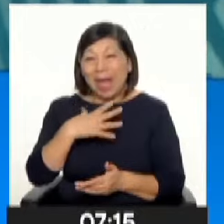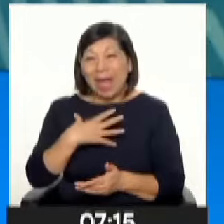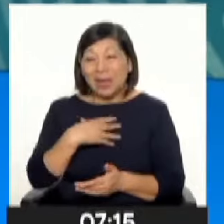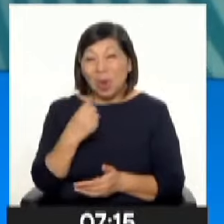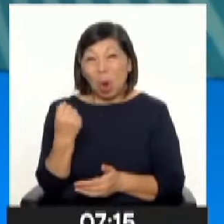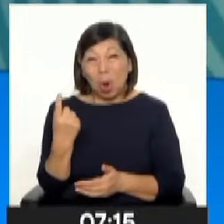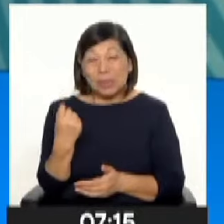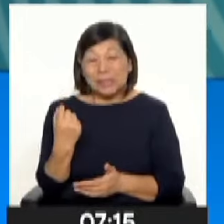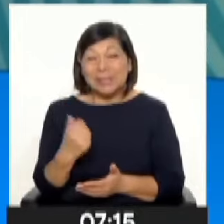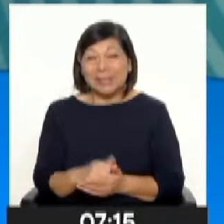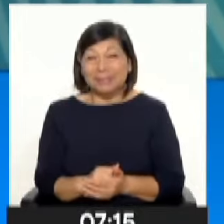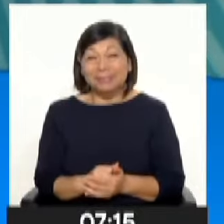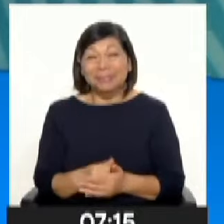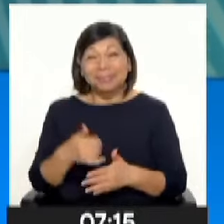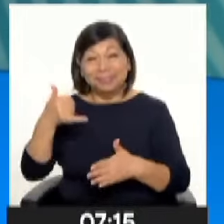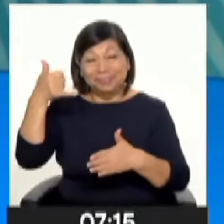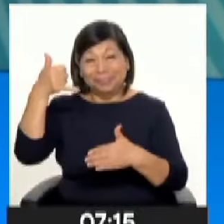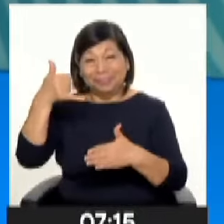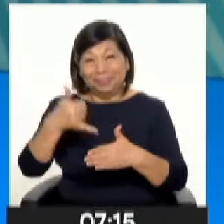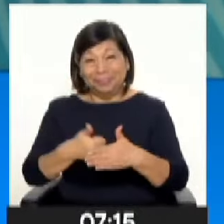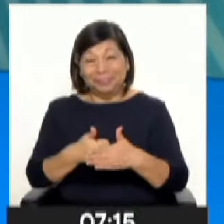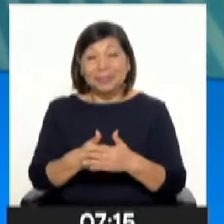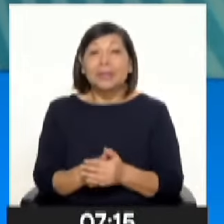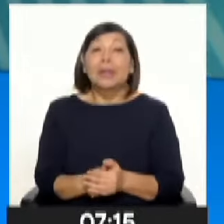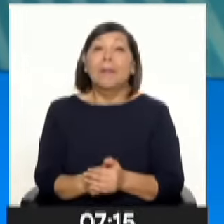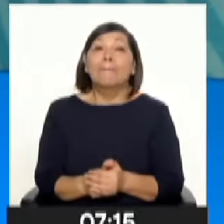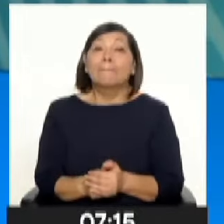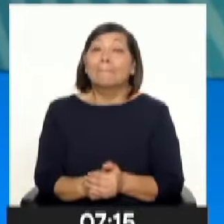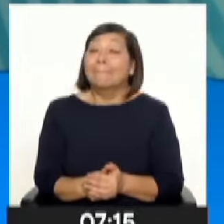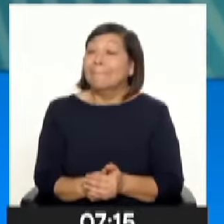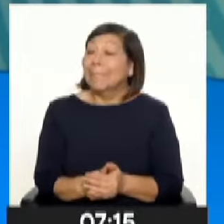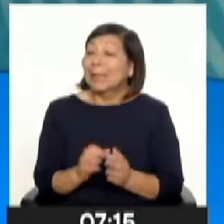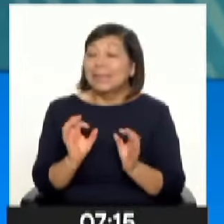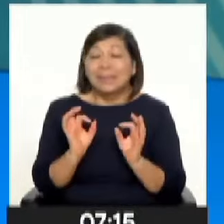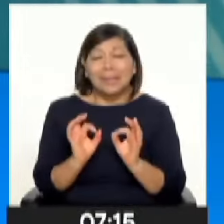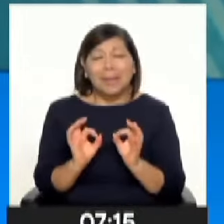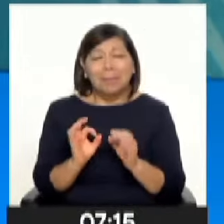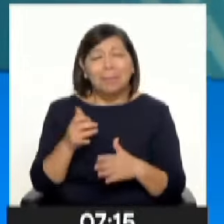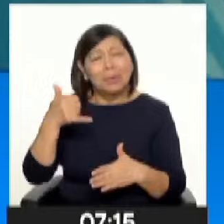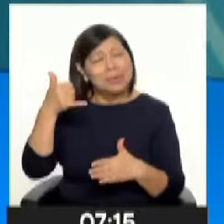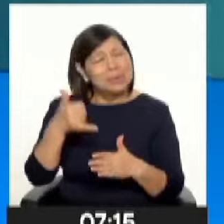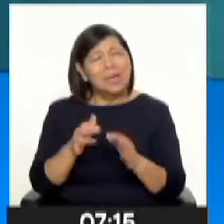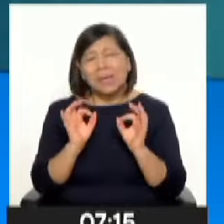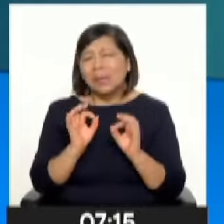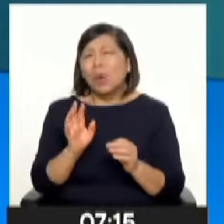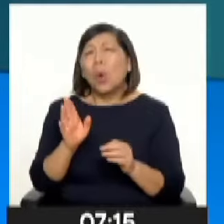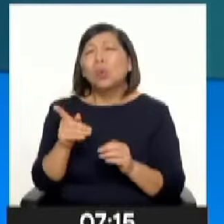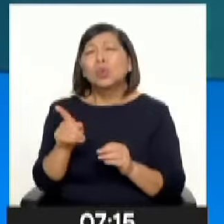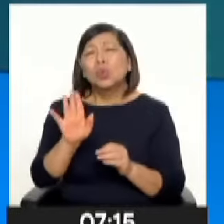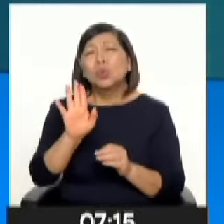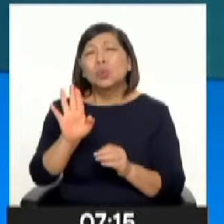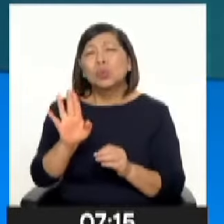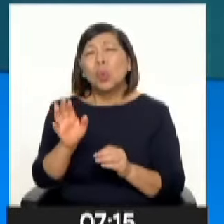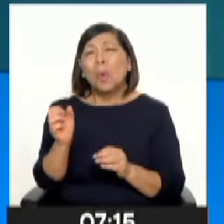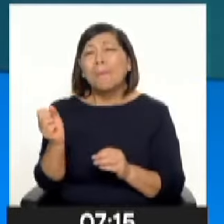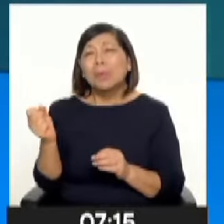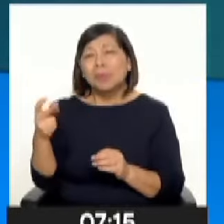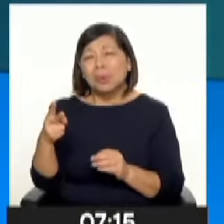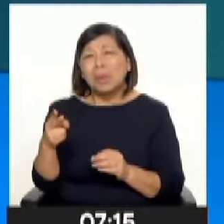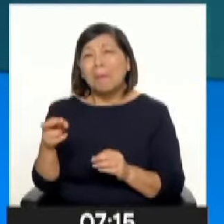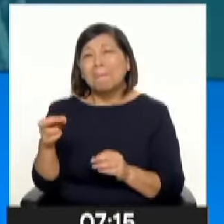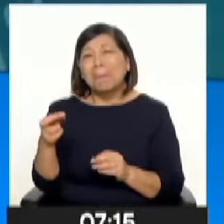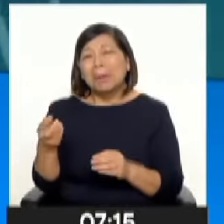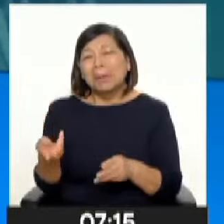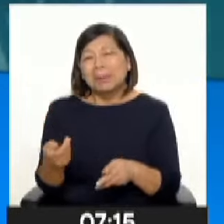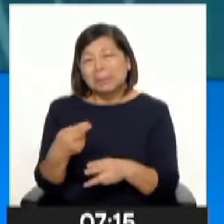que fue abusada sexualmente de manera sistemática, se presume que por su padrastro, y